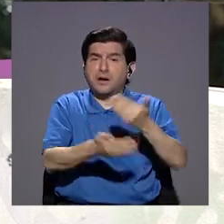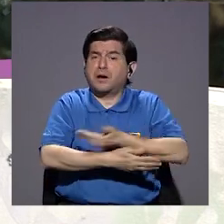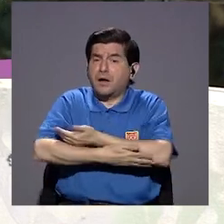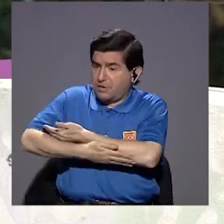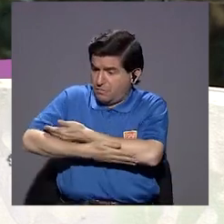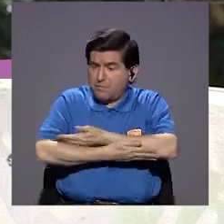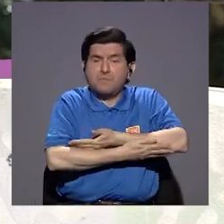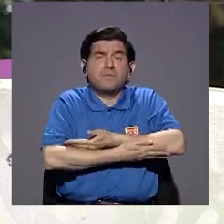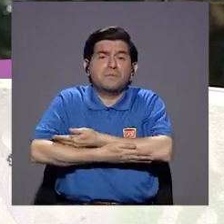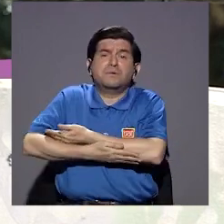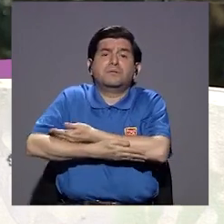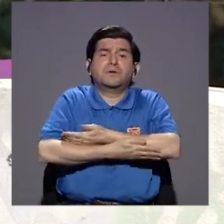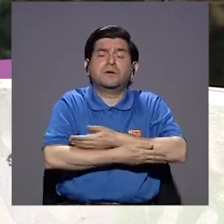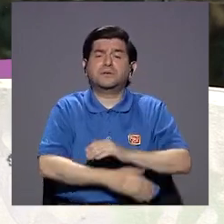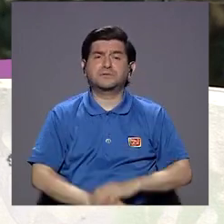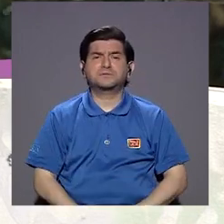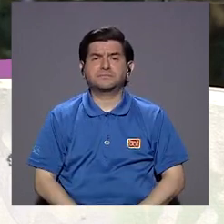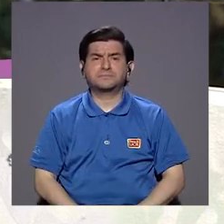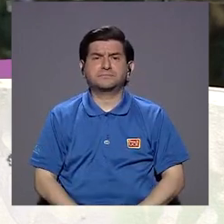para bebés, ¿verdad?